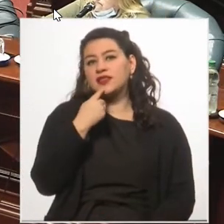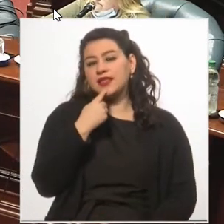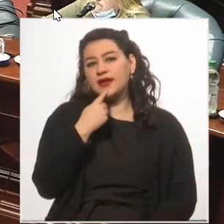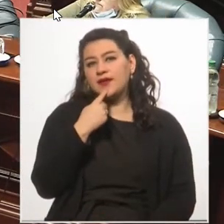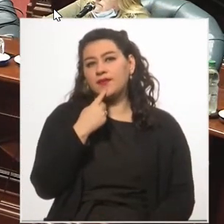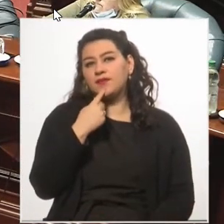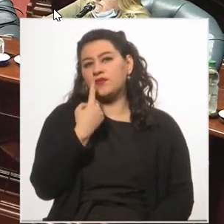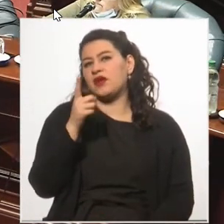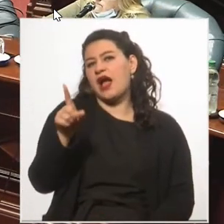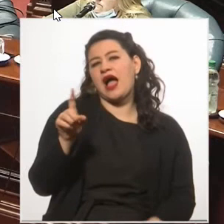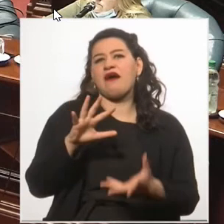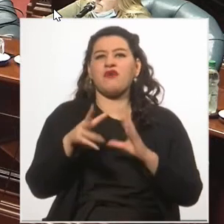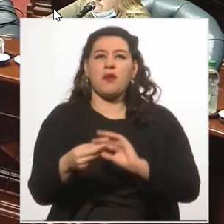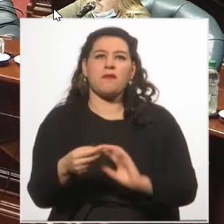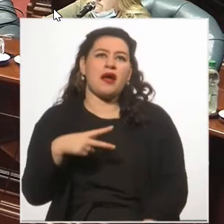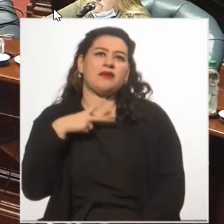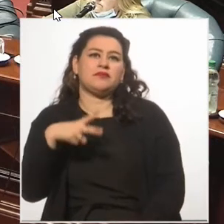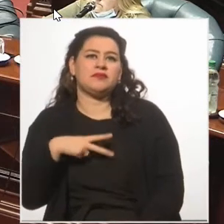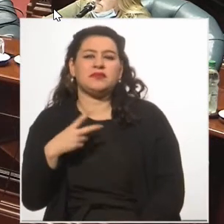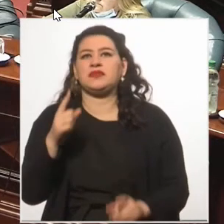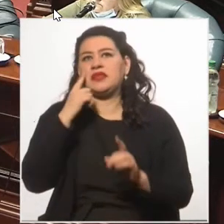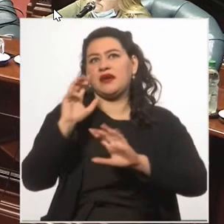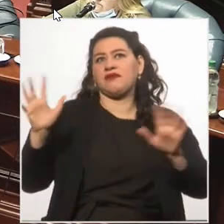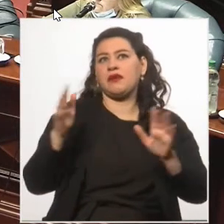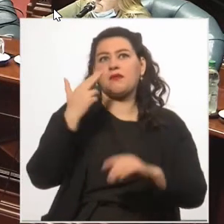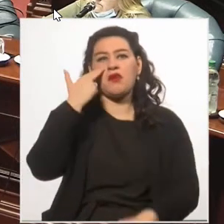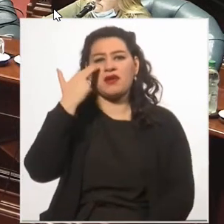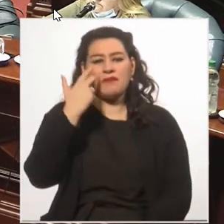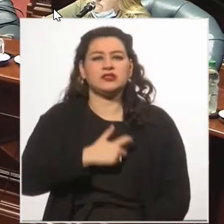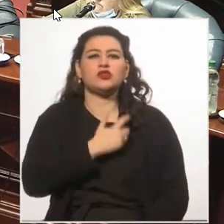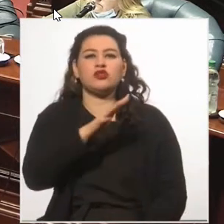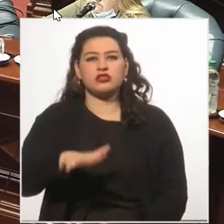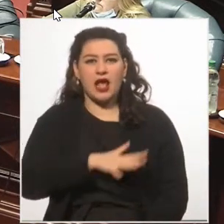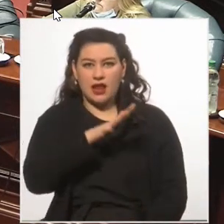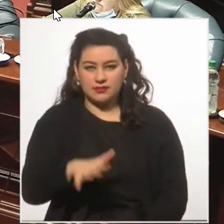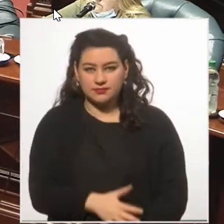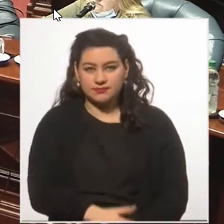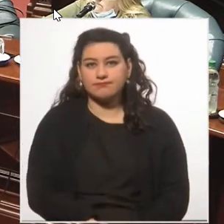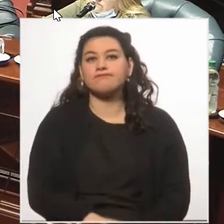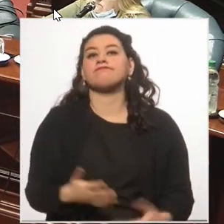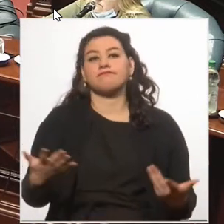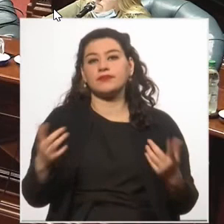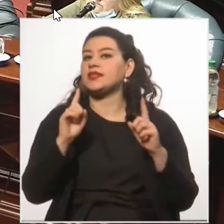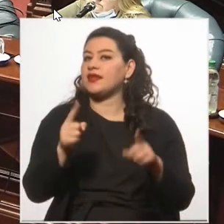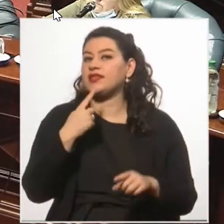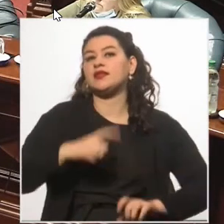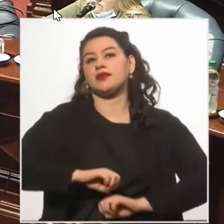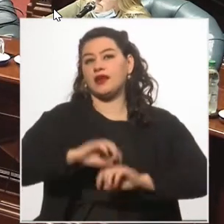un elitista aristocratizante alejado de la problemática social. Conviene dejar